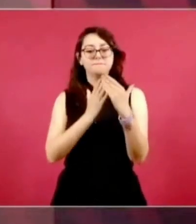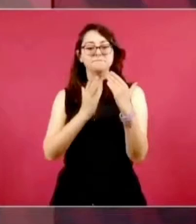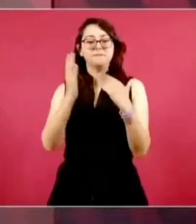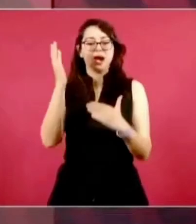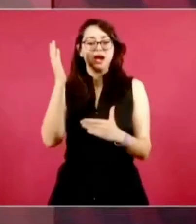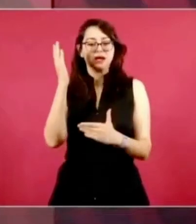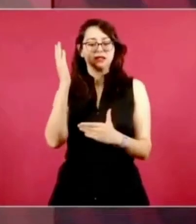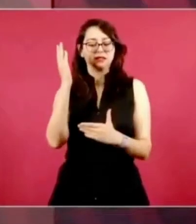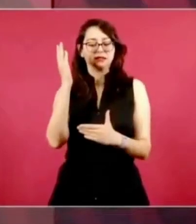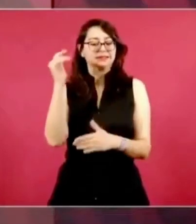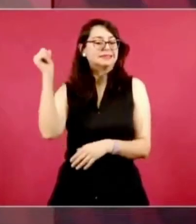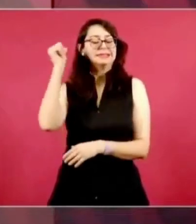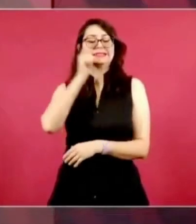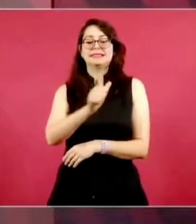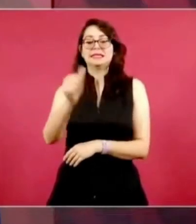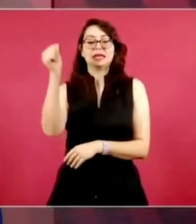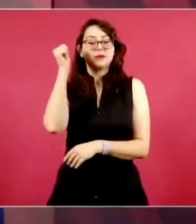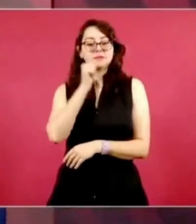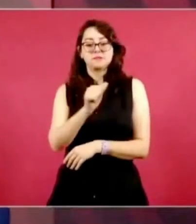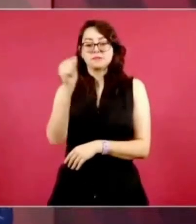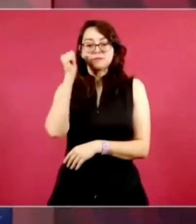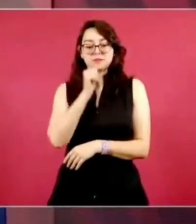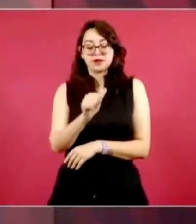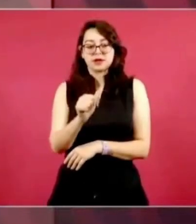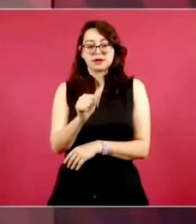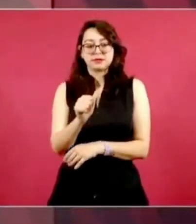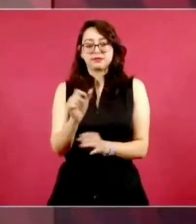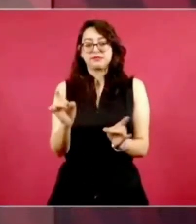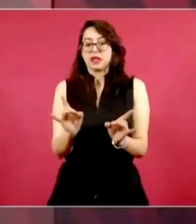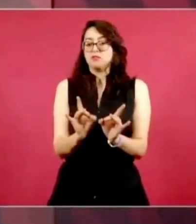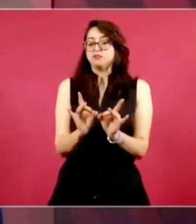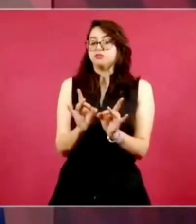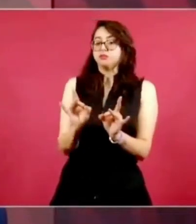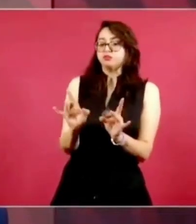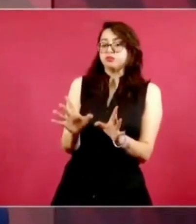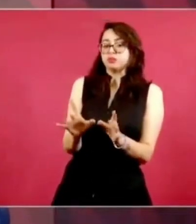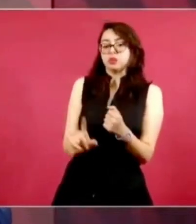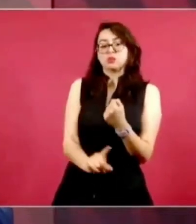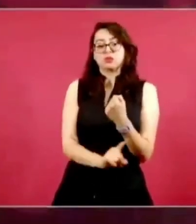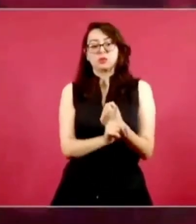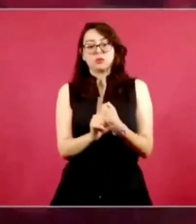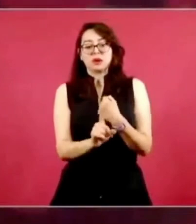siempre ante cualquier adversidad.